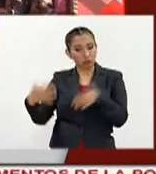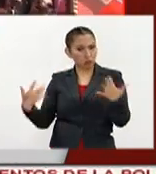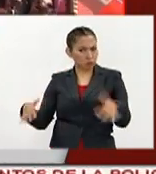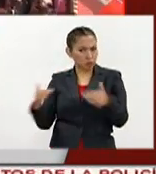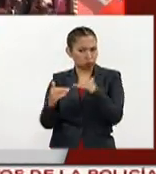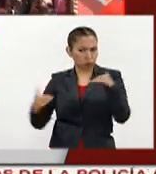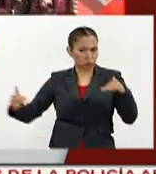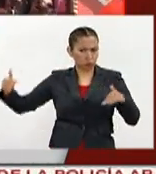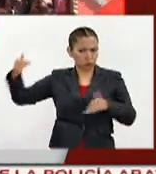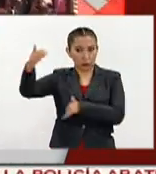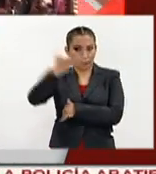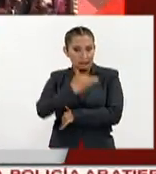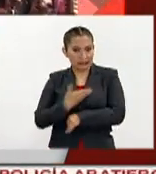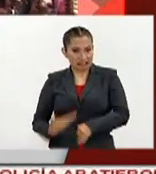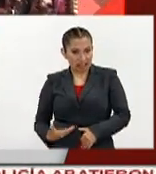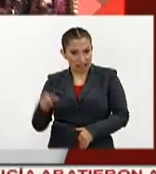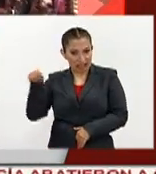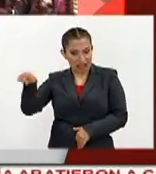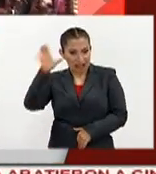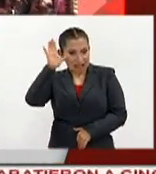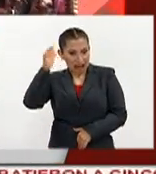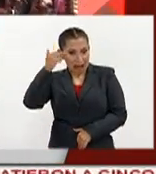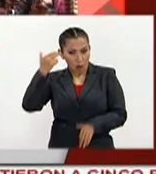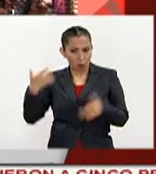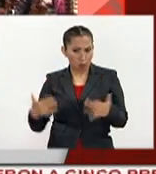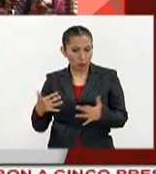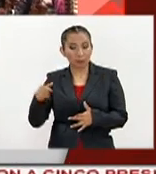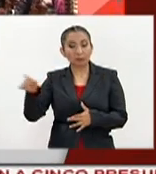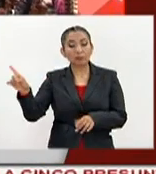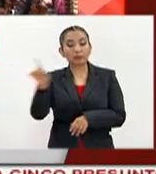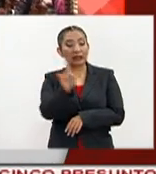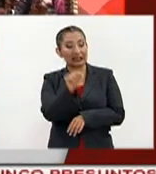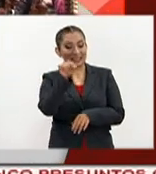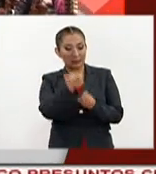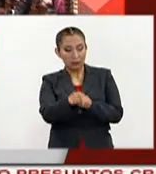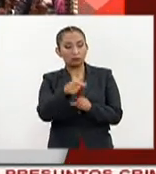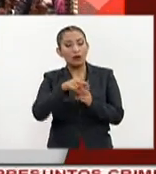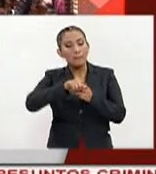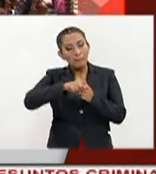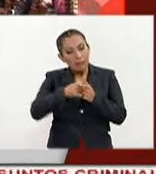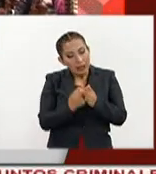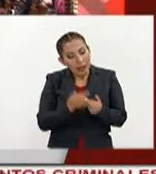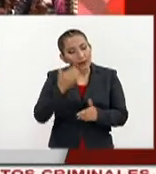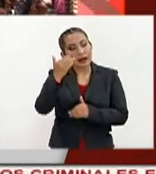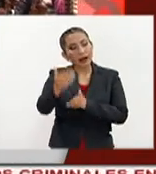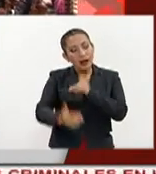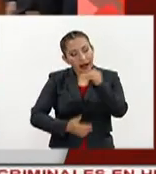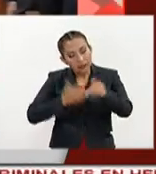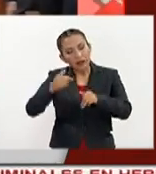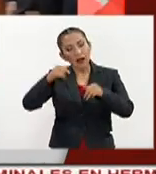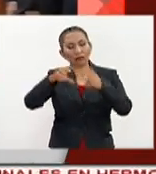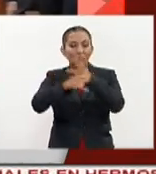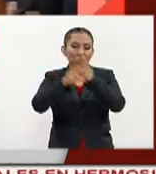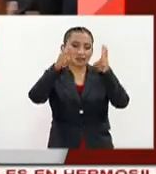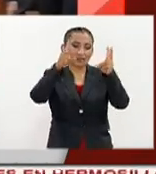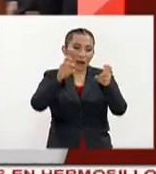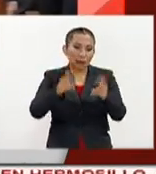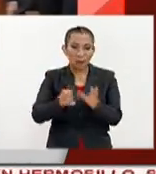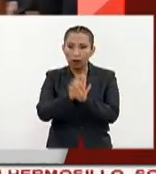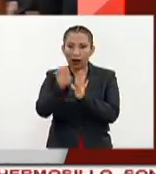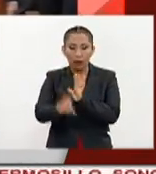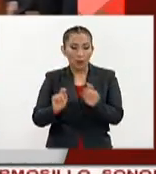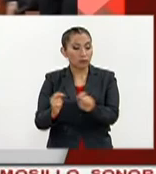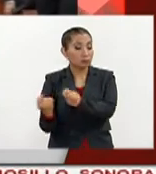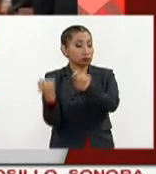que ocupa el presidente de la República de China. Y bueno, de ahí emana una serie de cuestiones, por ejemplo, como